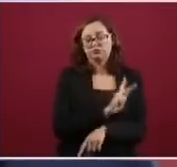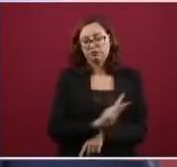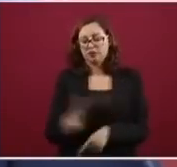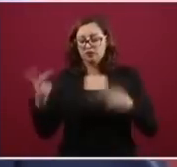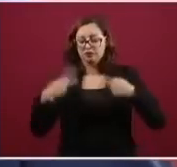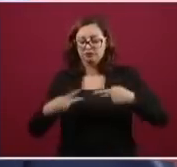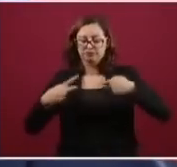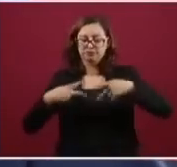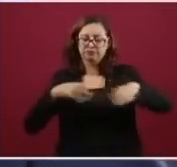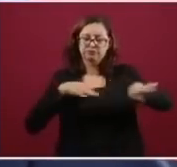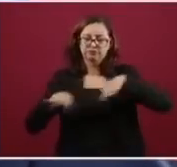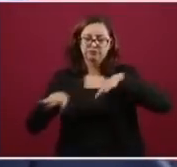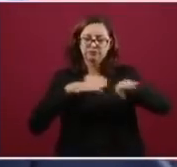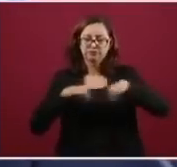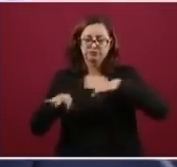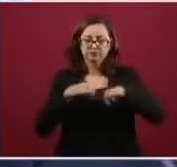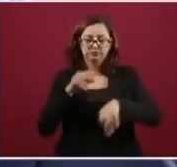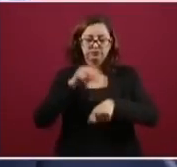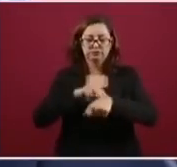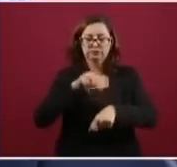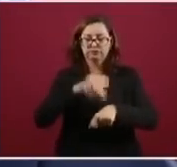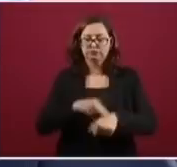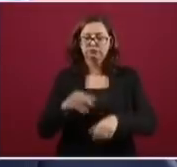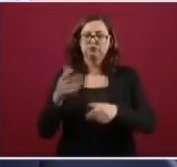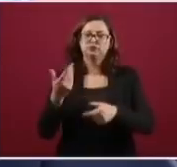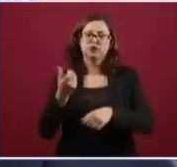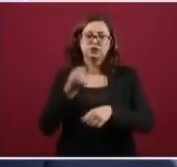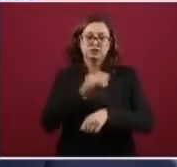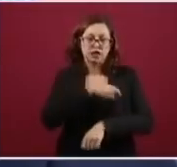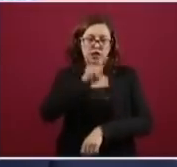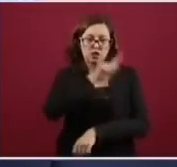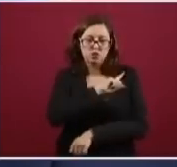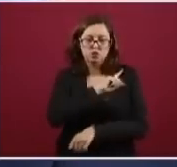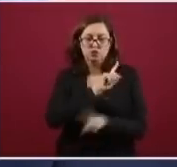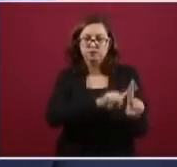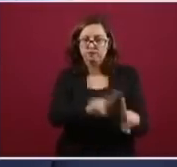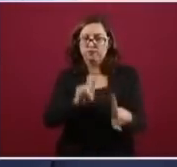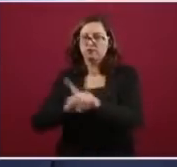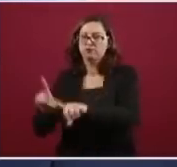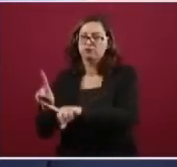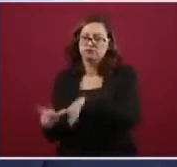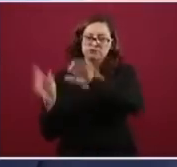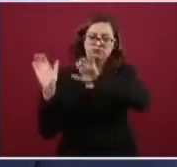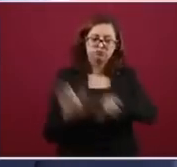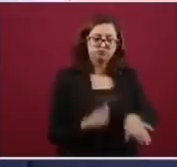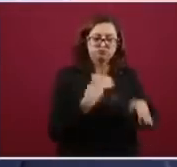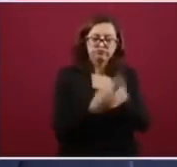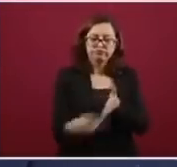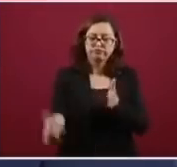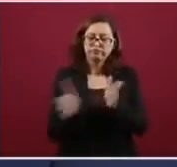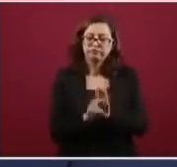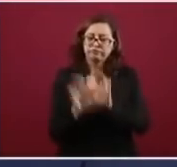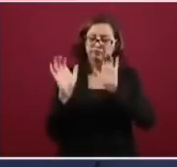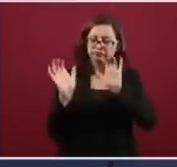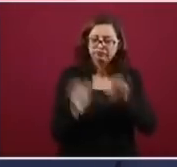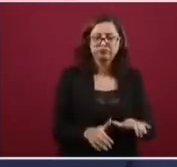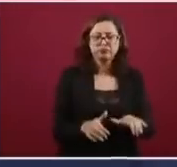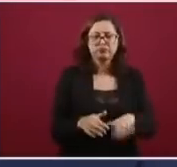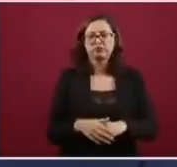trabajadores de la salud para ser precisos